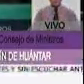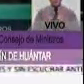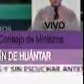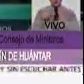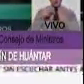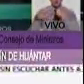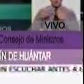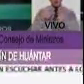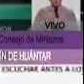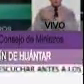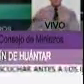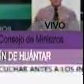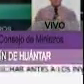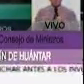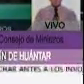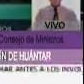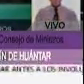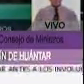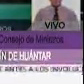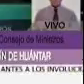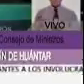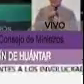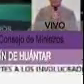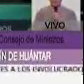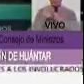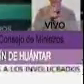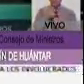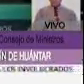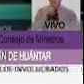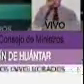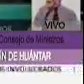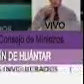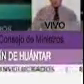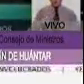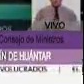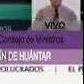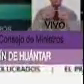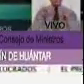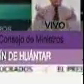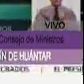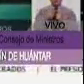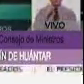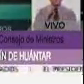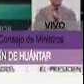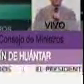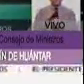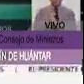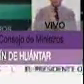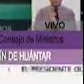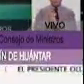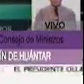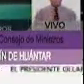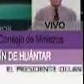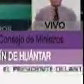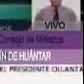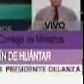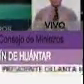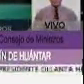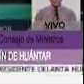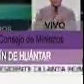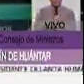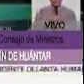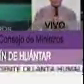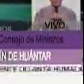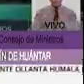con cualquier entidad del Estado la defensa del Perú ante cortes internacionales. Lo que hizo el